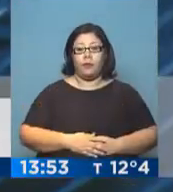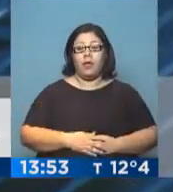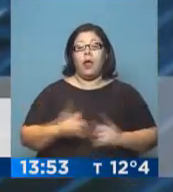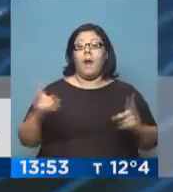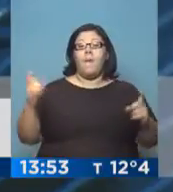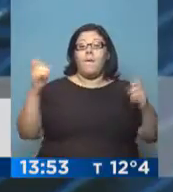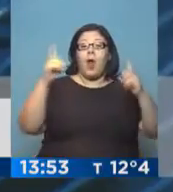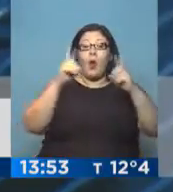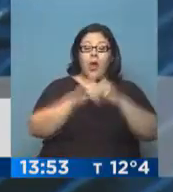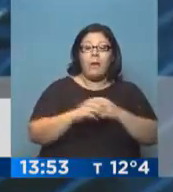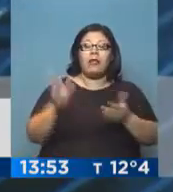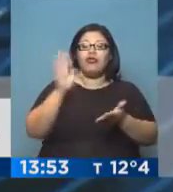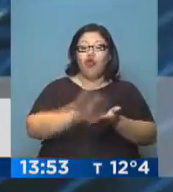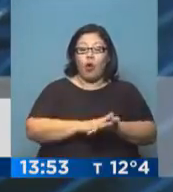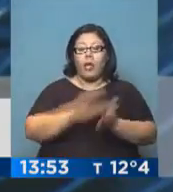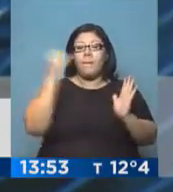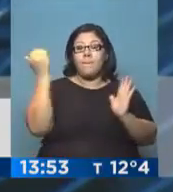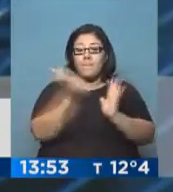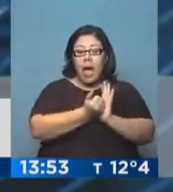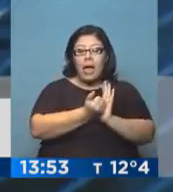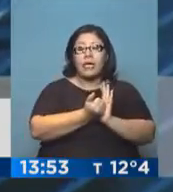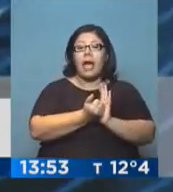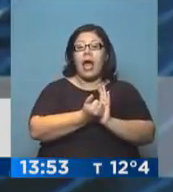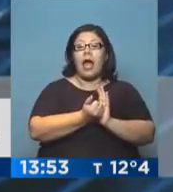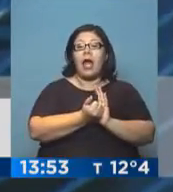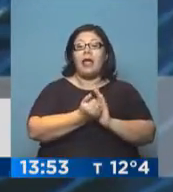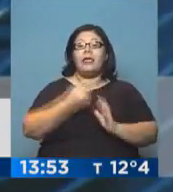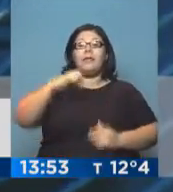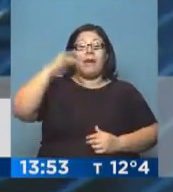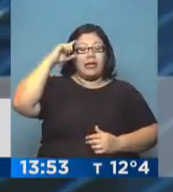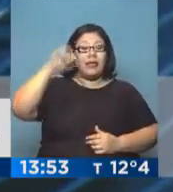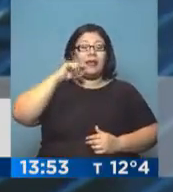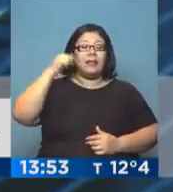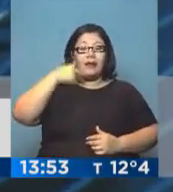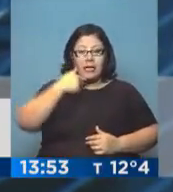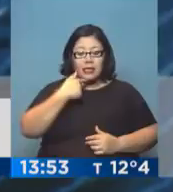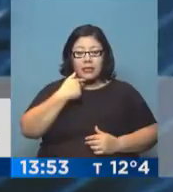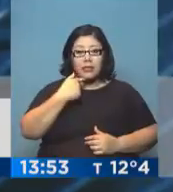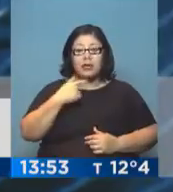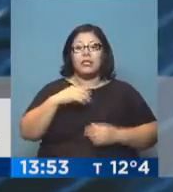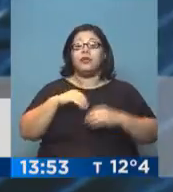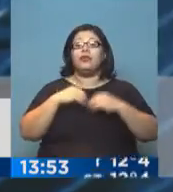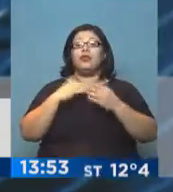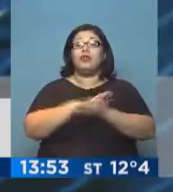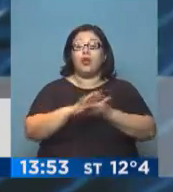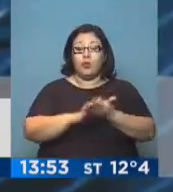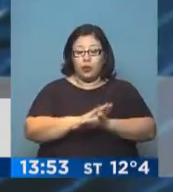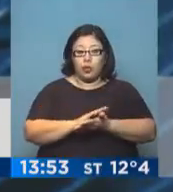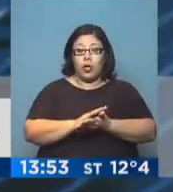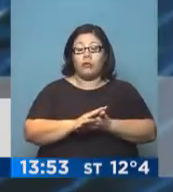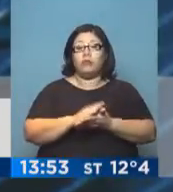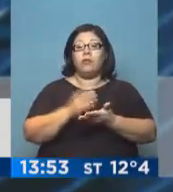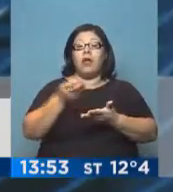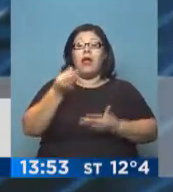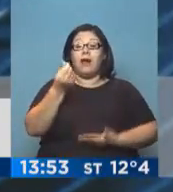vinculados a las marcas y patentes y a la propiedad intelectual se resuelven con una mejor distribución de